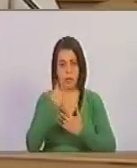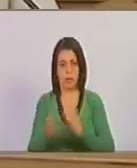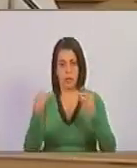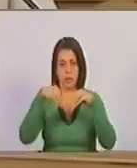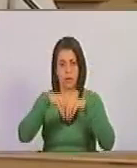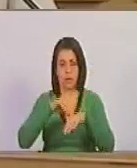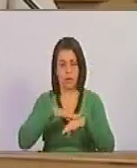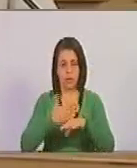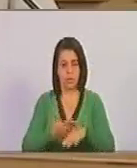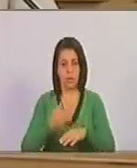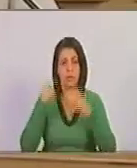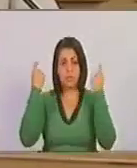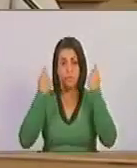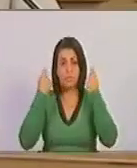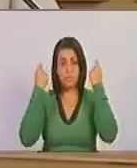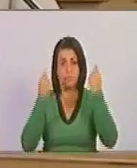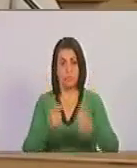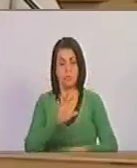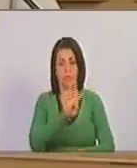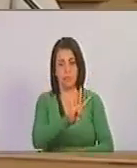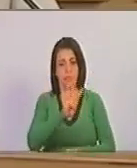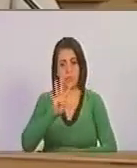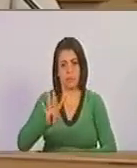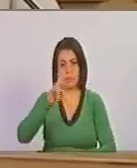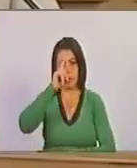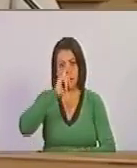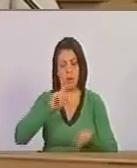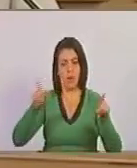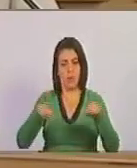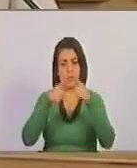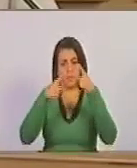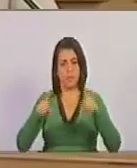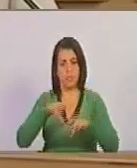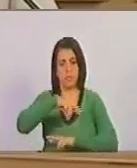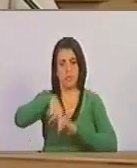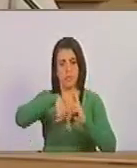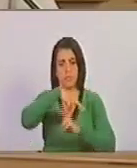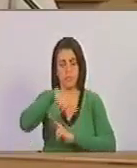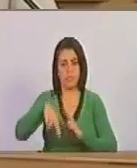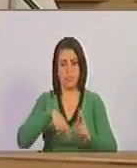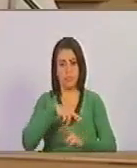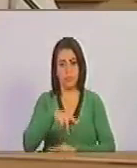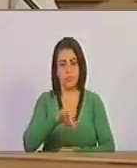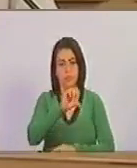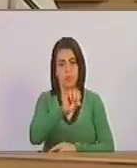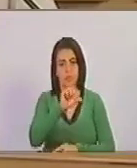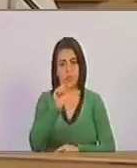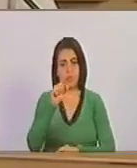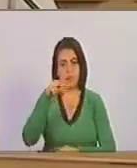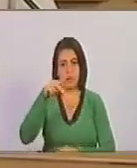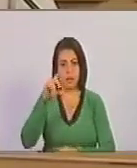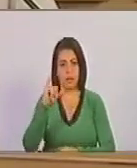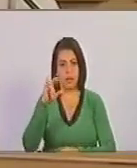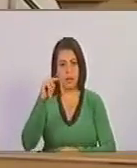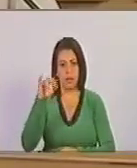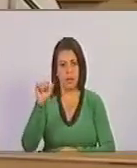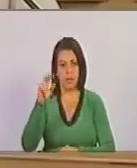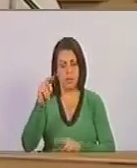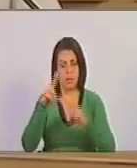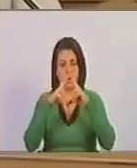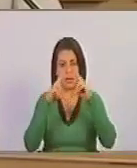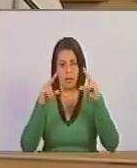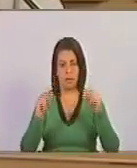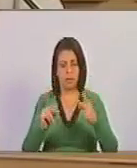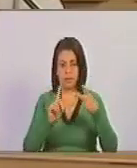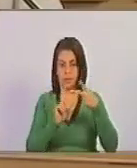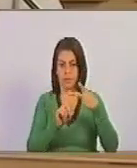acuerdo con motivo de celebrarse el 44 aniversario de la revolución sandinista en la república de Nicaragua punto